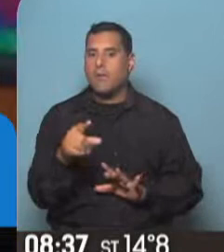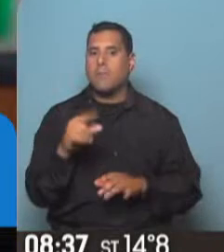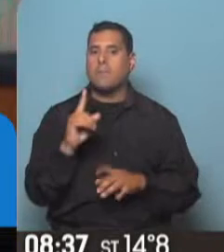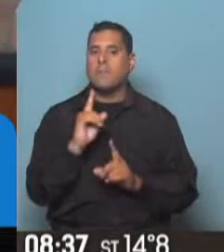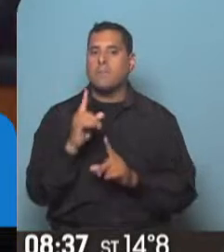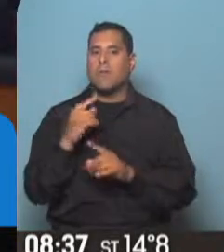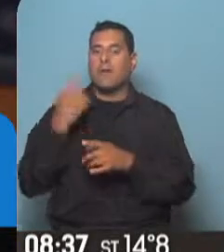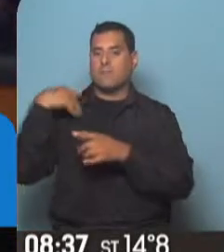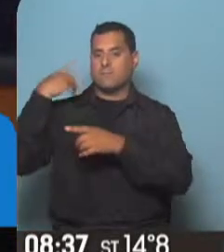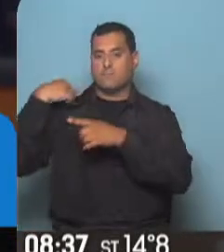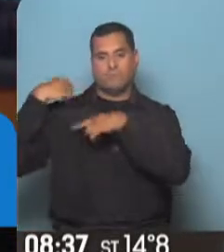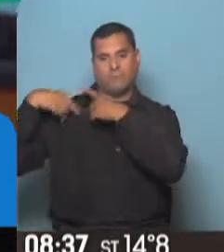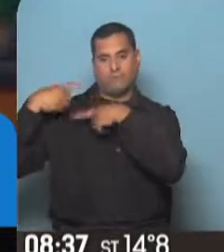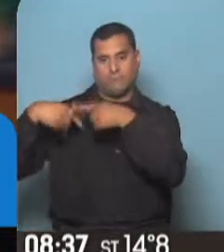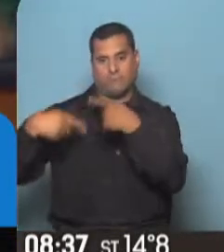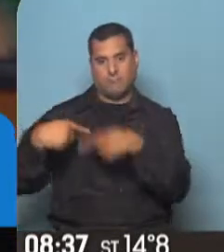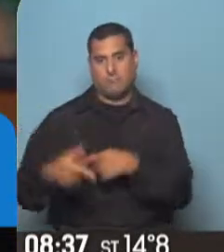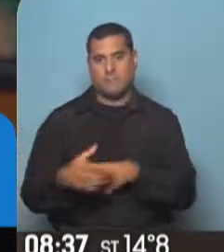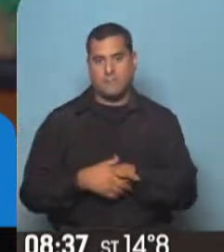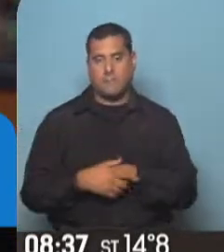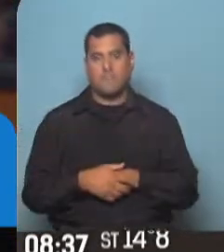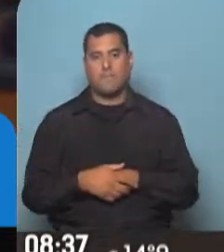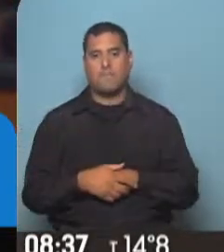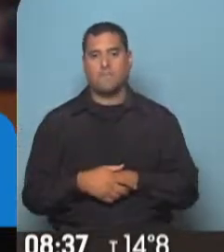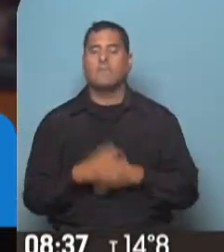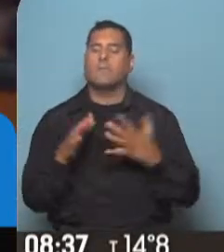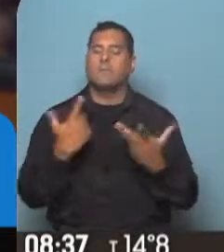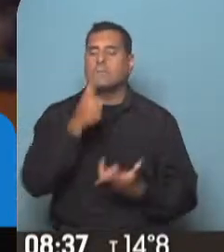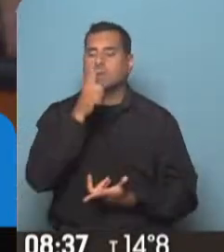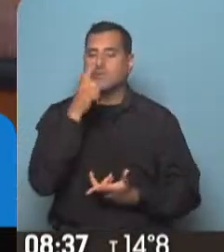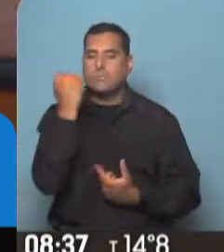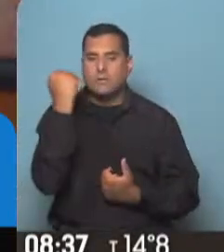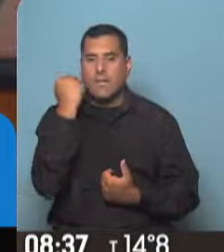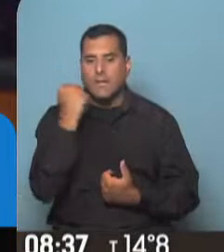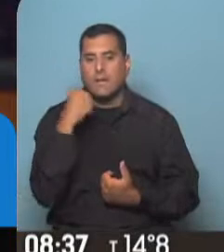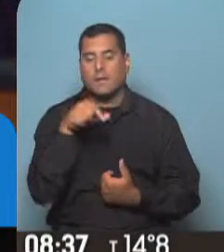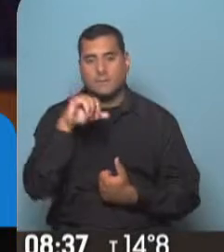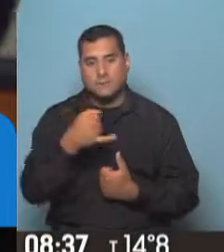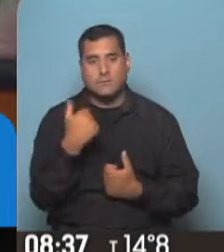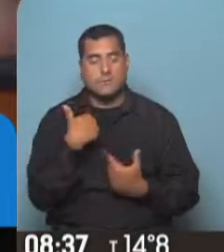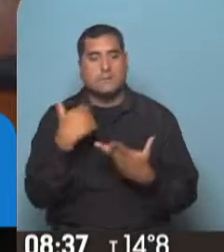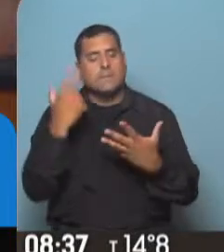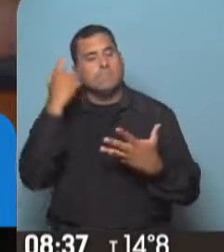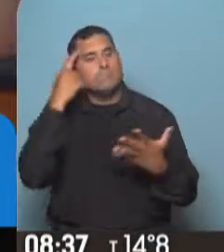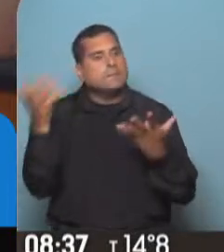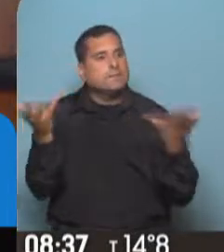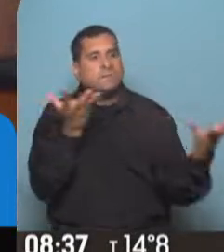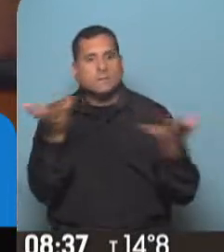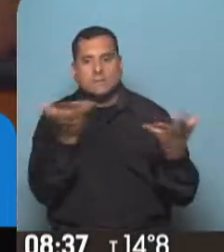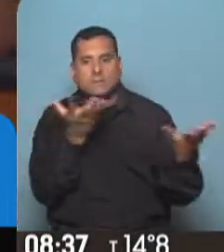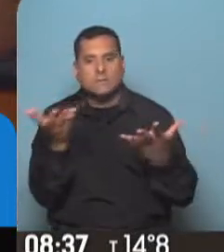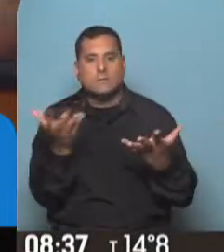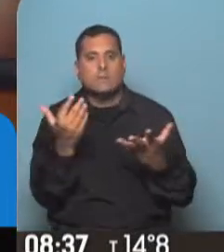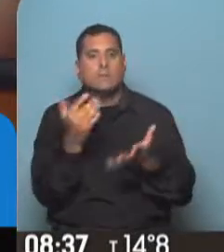los privilegios que como varones tenemos no previamente entonces esto me parece que es importante ya estamos como en este dilema en una suerte de